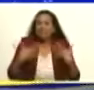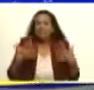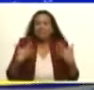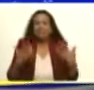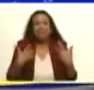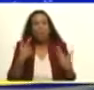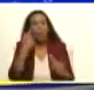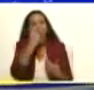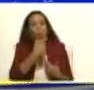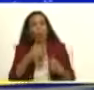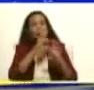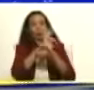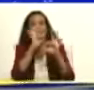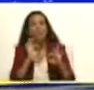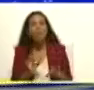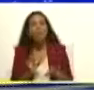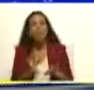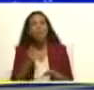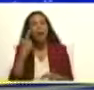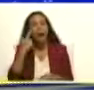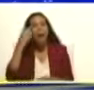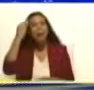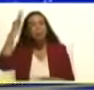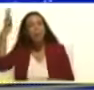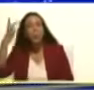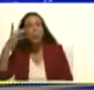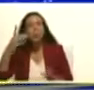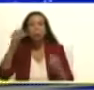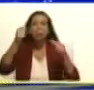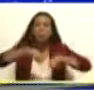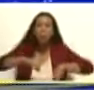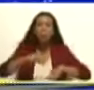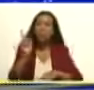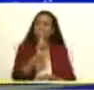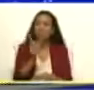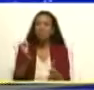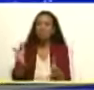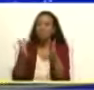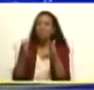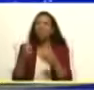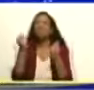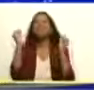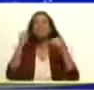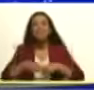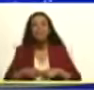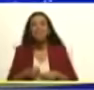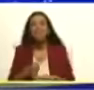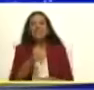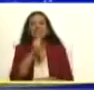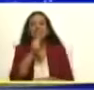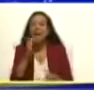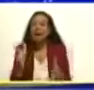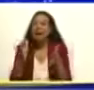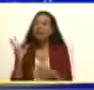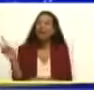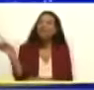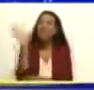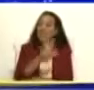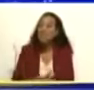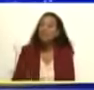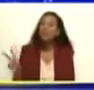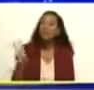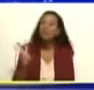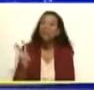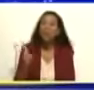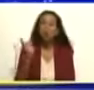nos ha llevado a ganar, siempre nos ha llevado a la victoria. Y esta vez va a ganar Venezuela Toda, porque